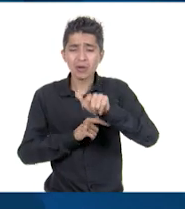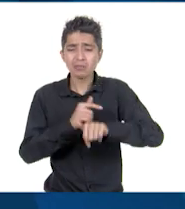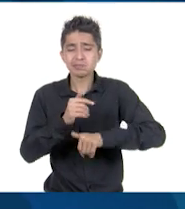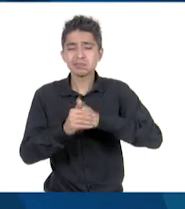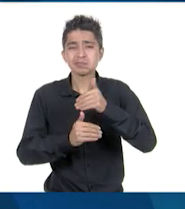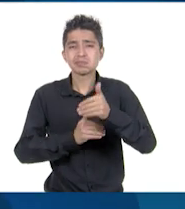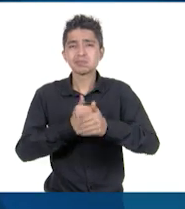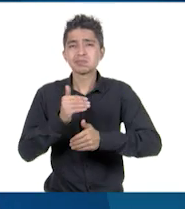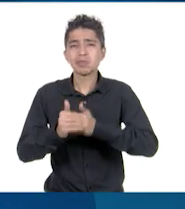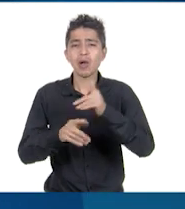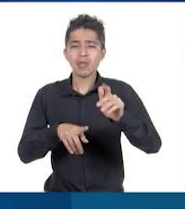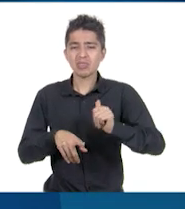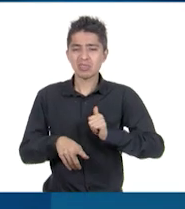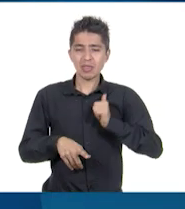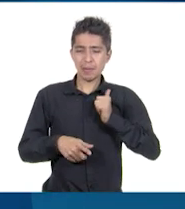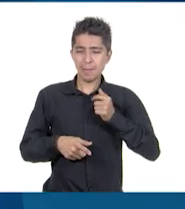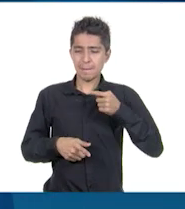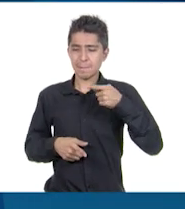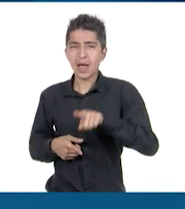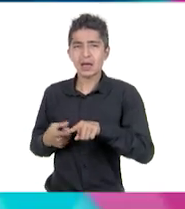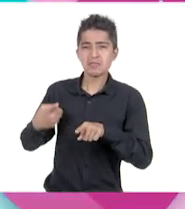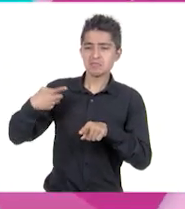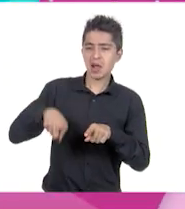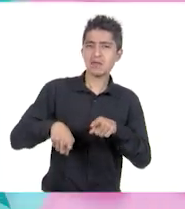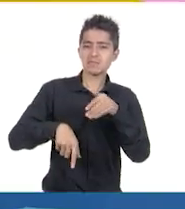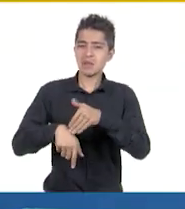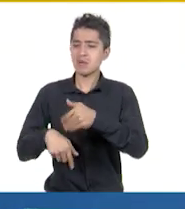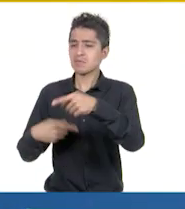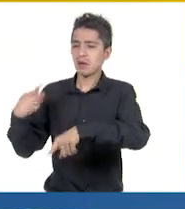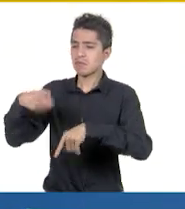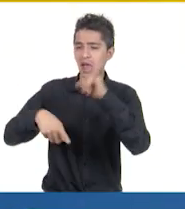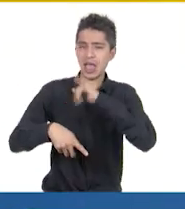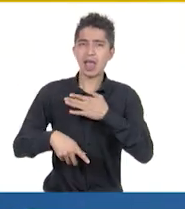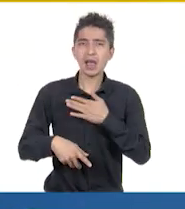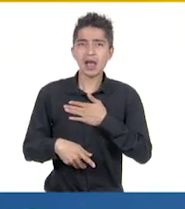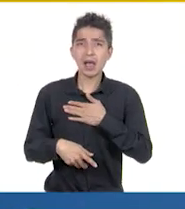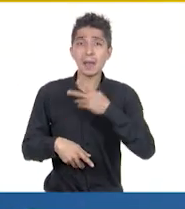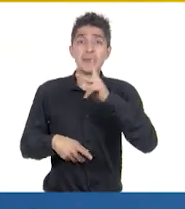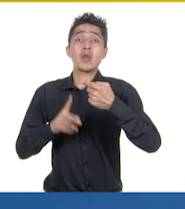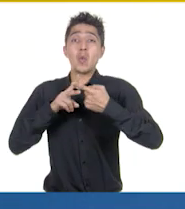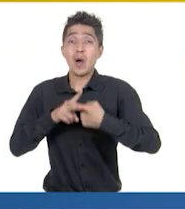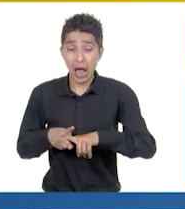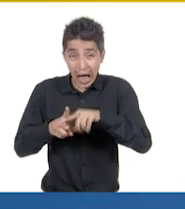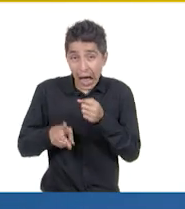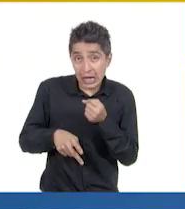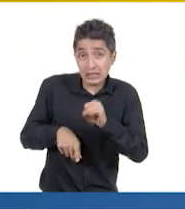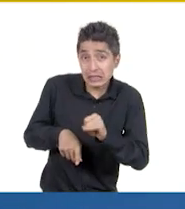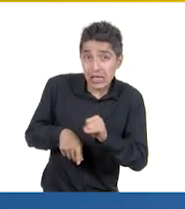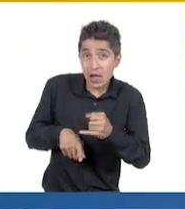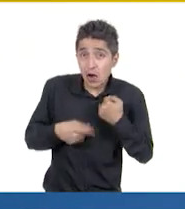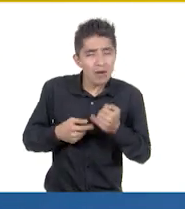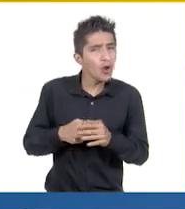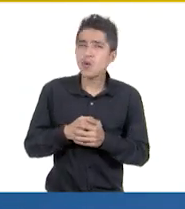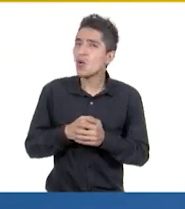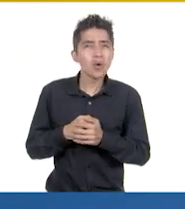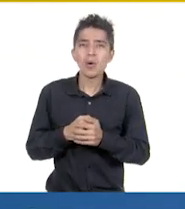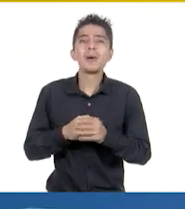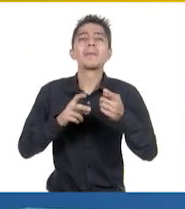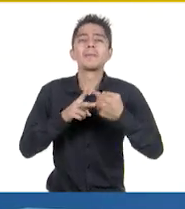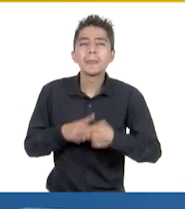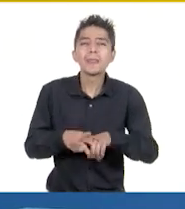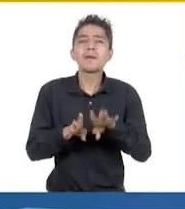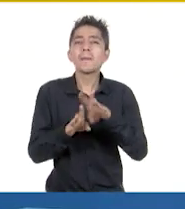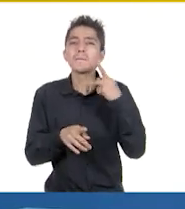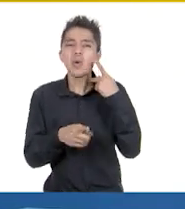un dictador, convirtiendo en una gran autoridad, pero que no lo fue así desde el principio, sino que tuvo que ir convenciendo a sus